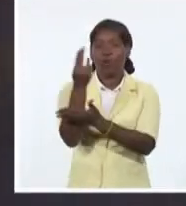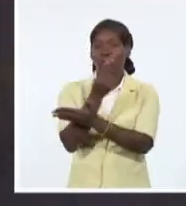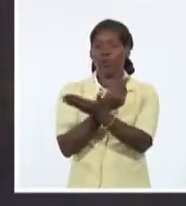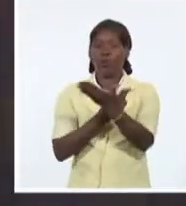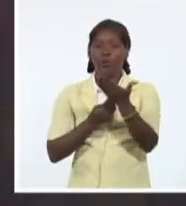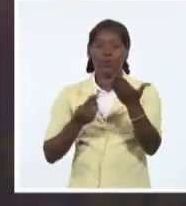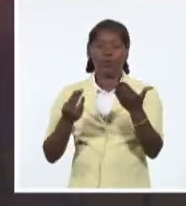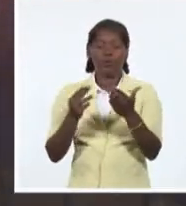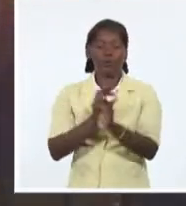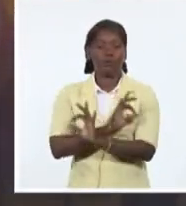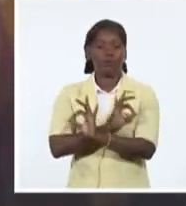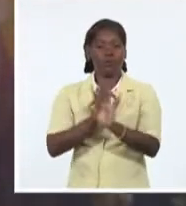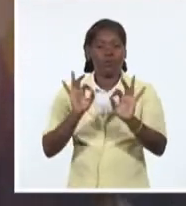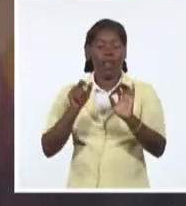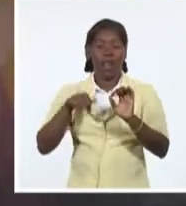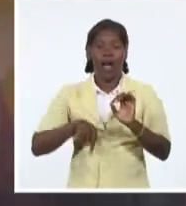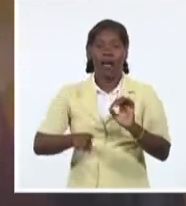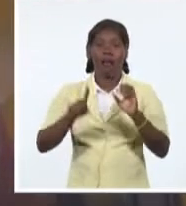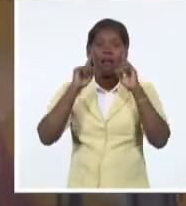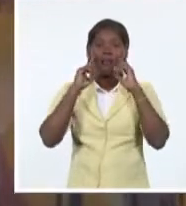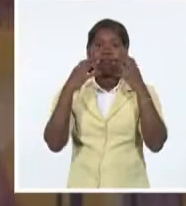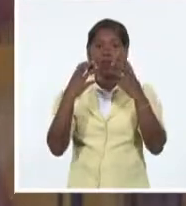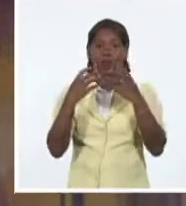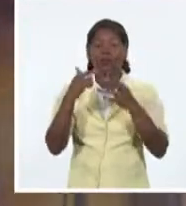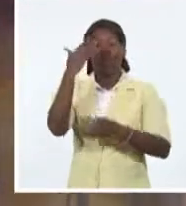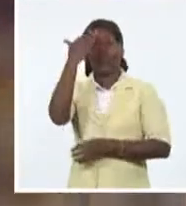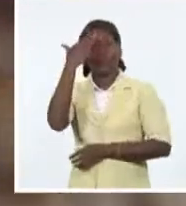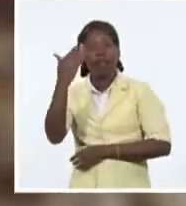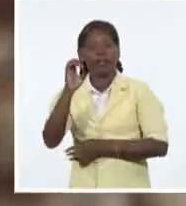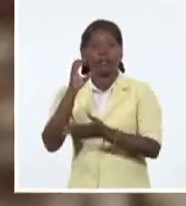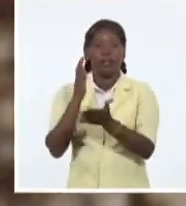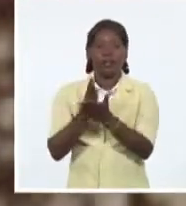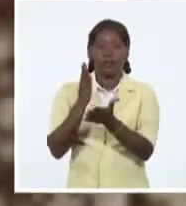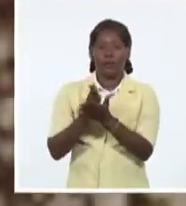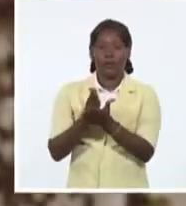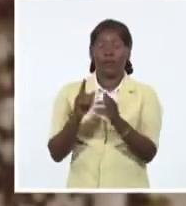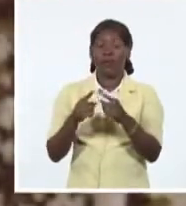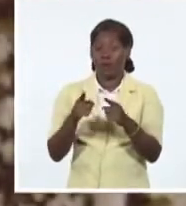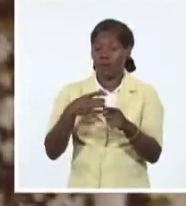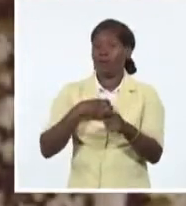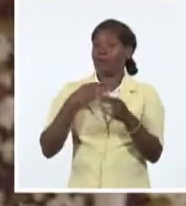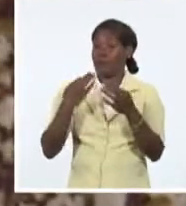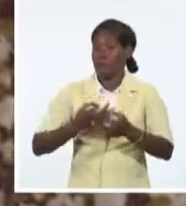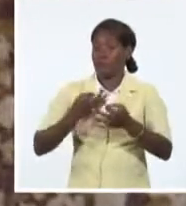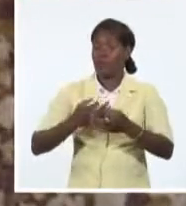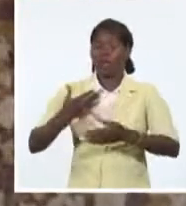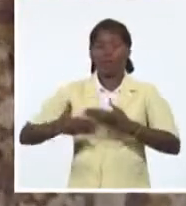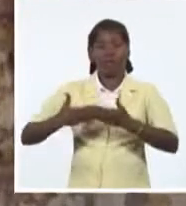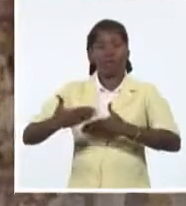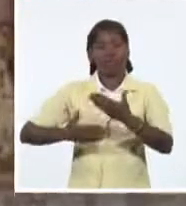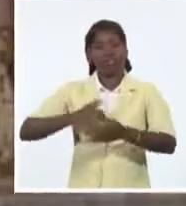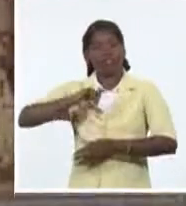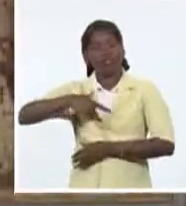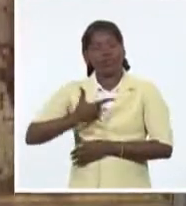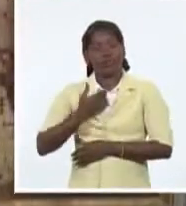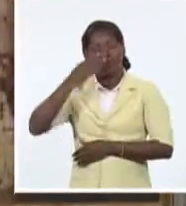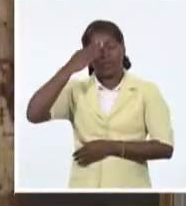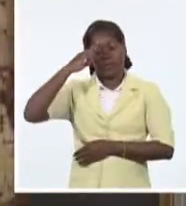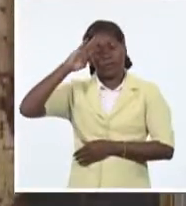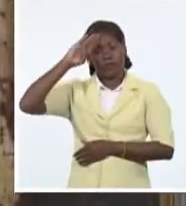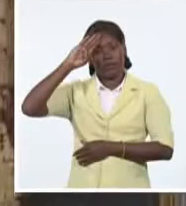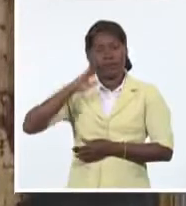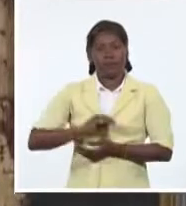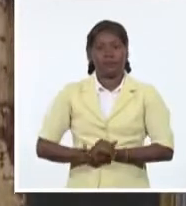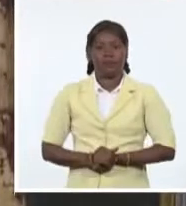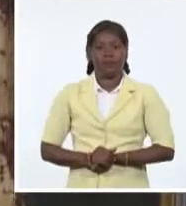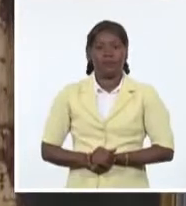nacional de arte un centro referente dentro de los procesos culturales más importantes del país